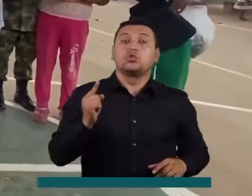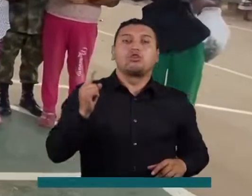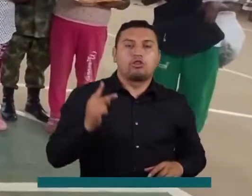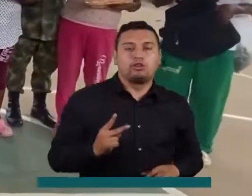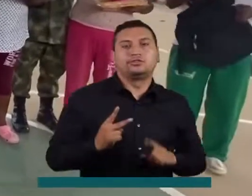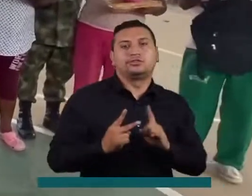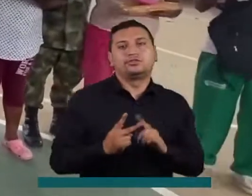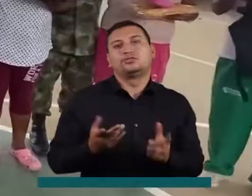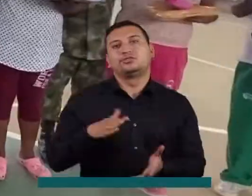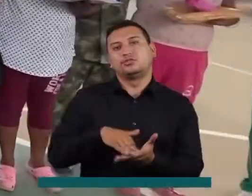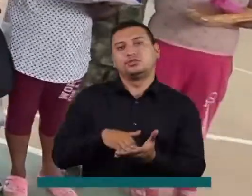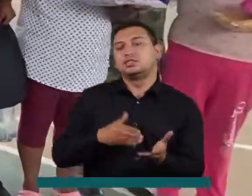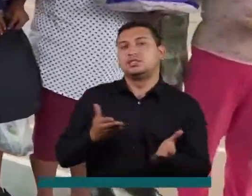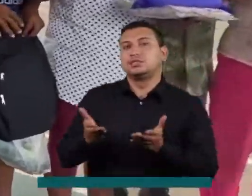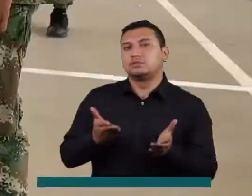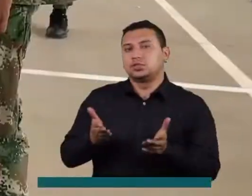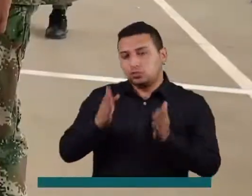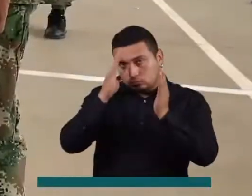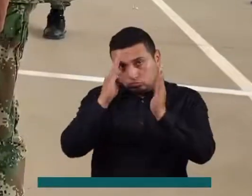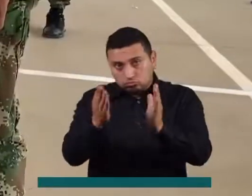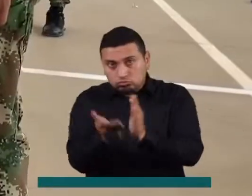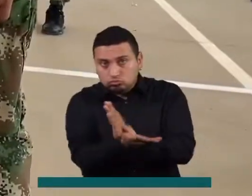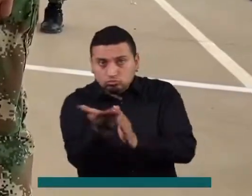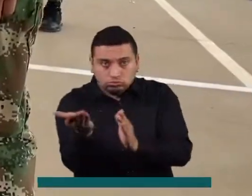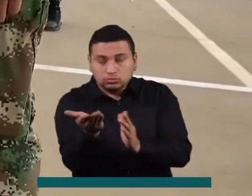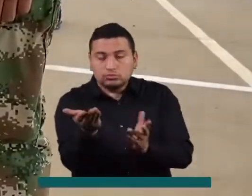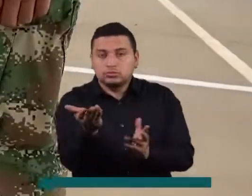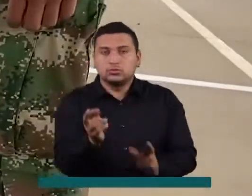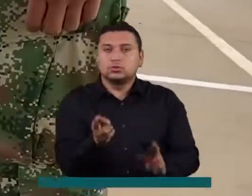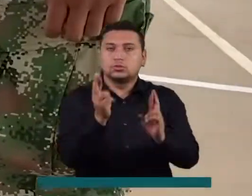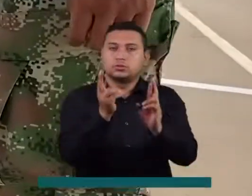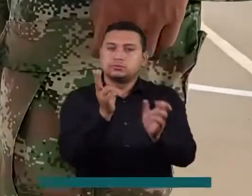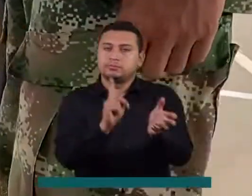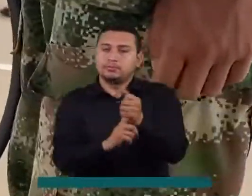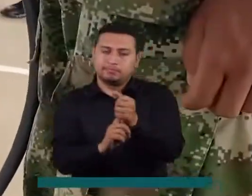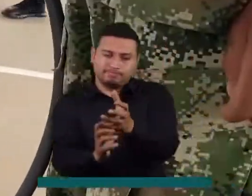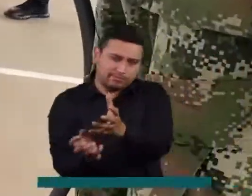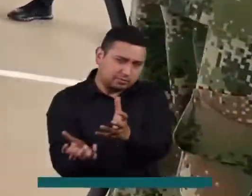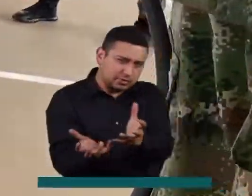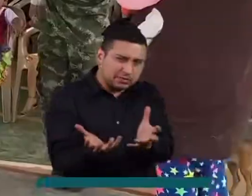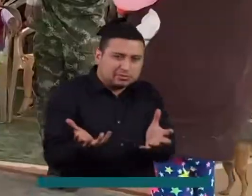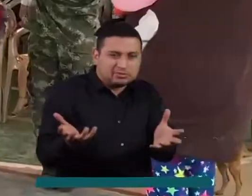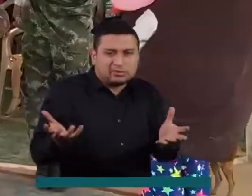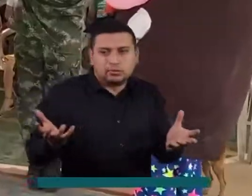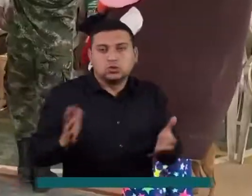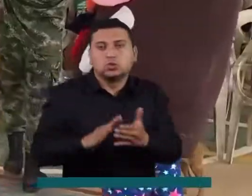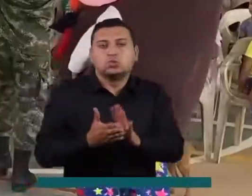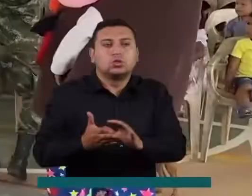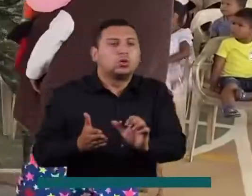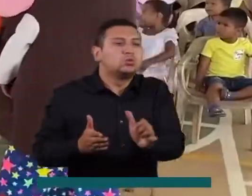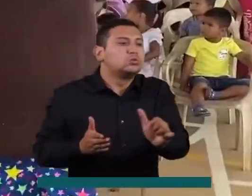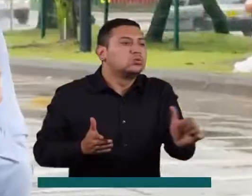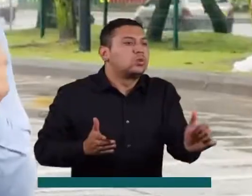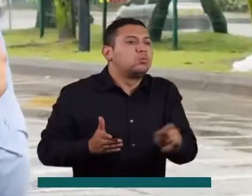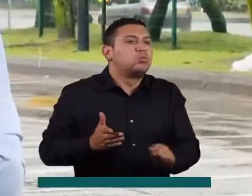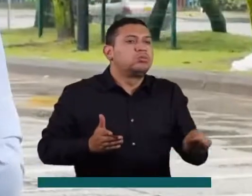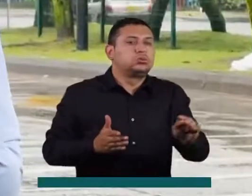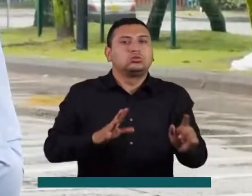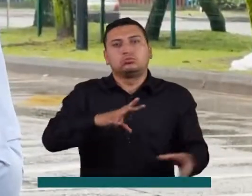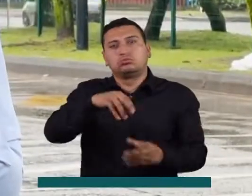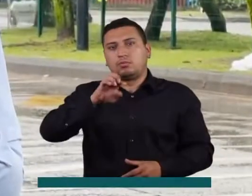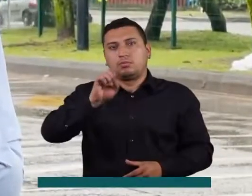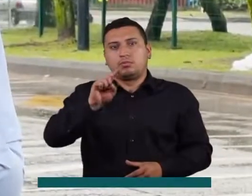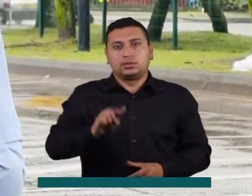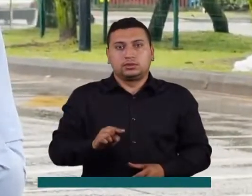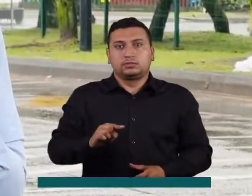los mismos servicios, con la que esperan alcanzar más personas de esta y otras comunidades indígenas del Baupés. El